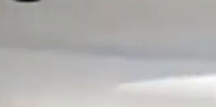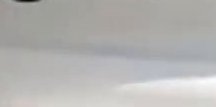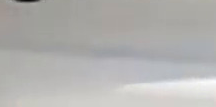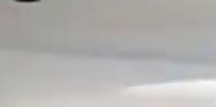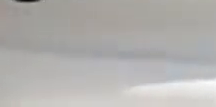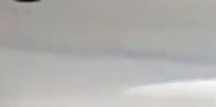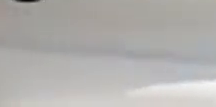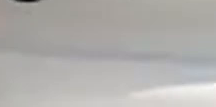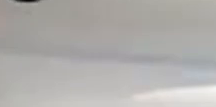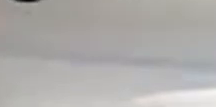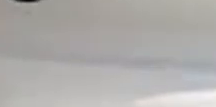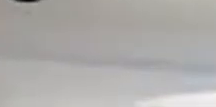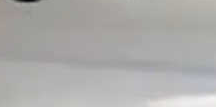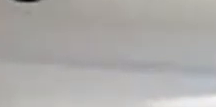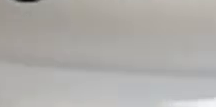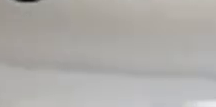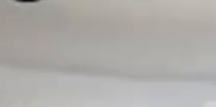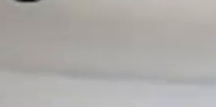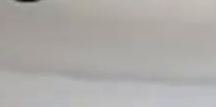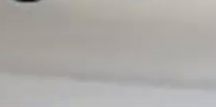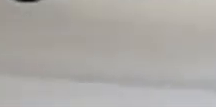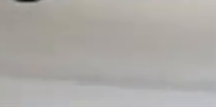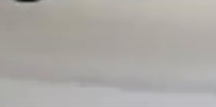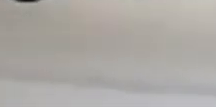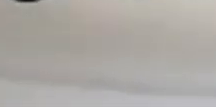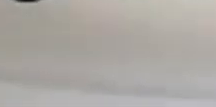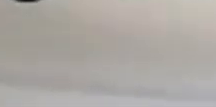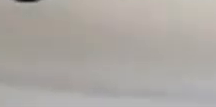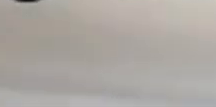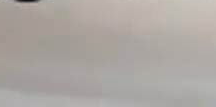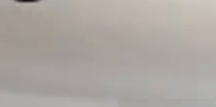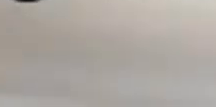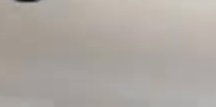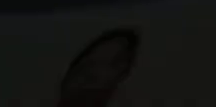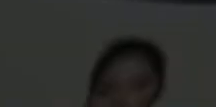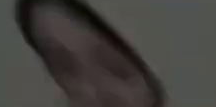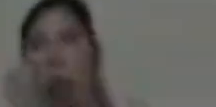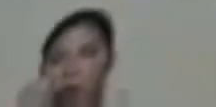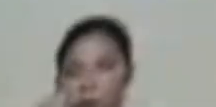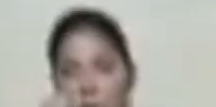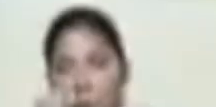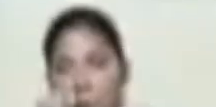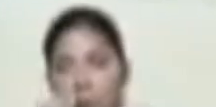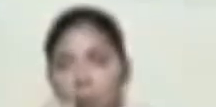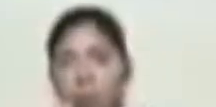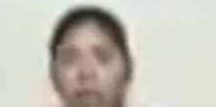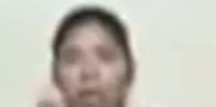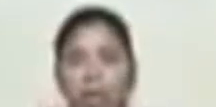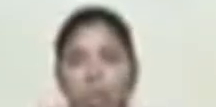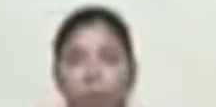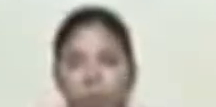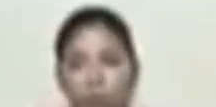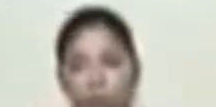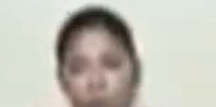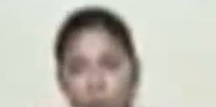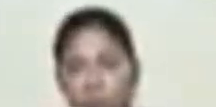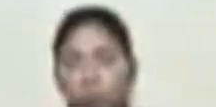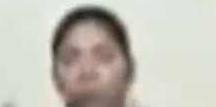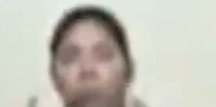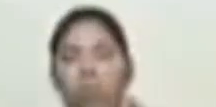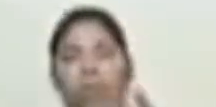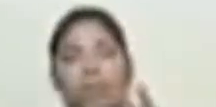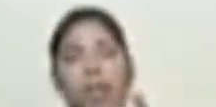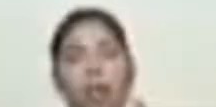una situación alarmante, pero que ya se sospechaba. La fuerza de los negocios ilícitos se han tomado a Venezuela. El país venezolano es